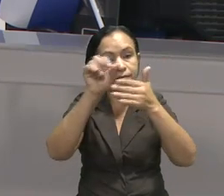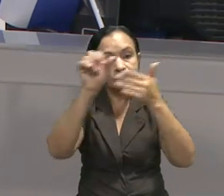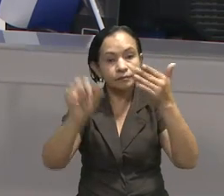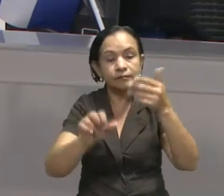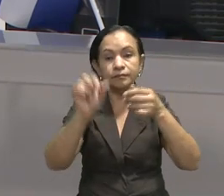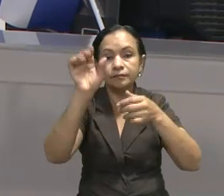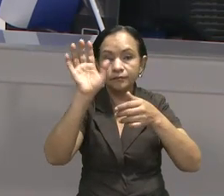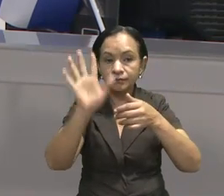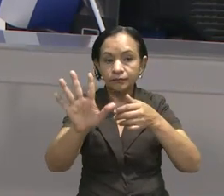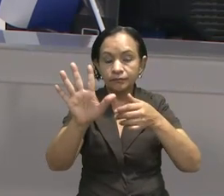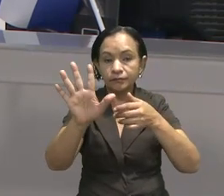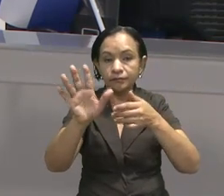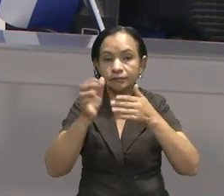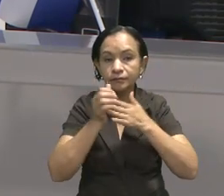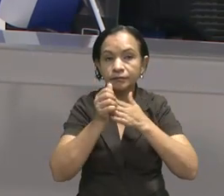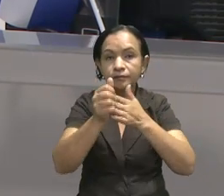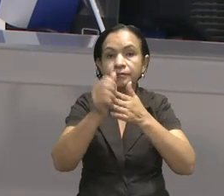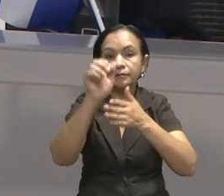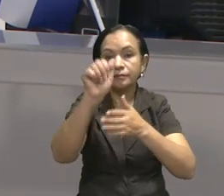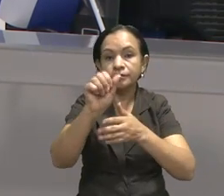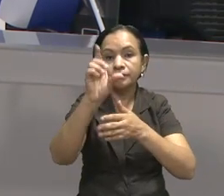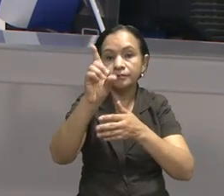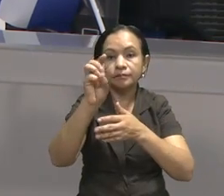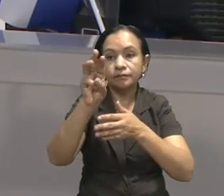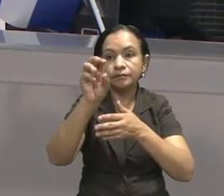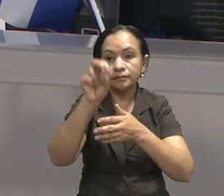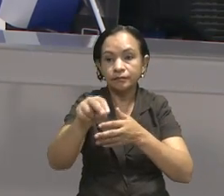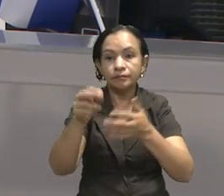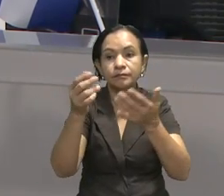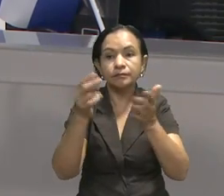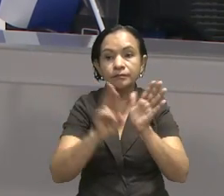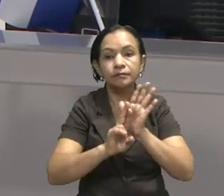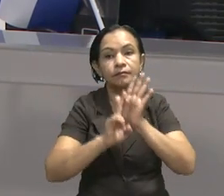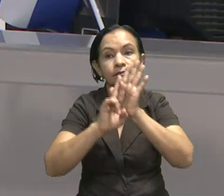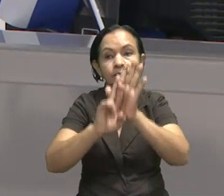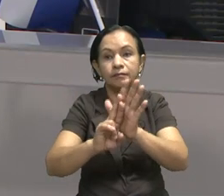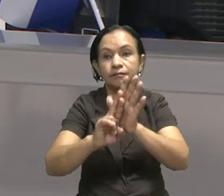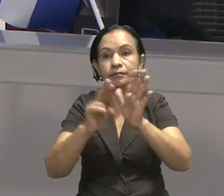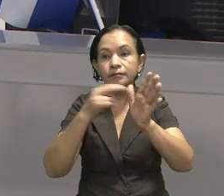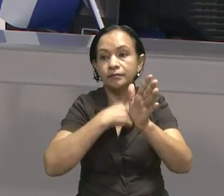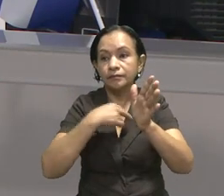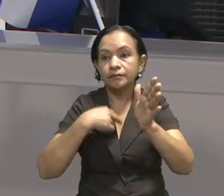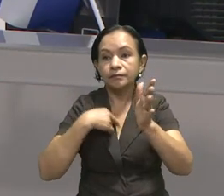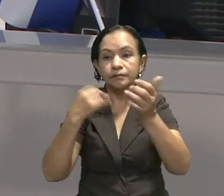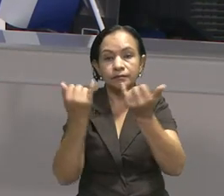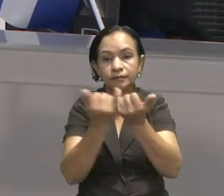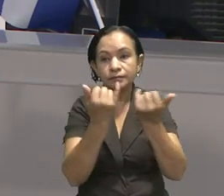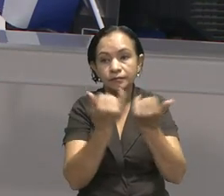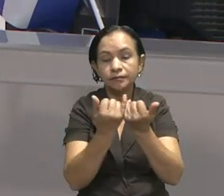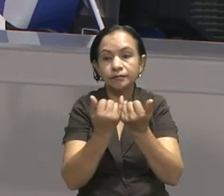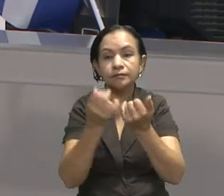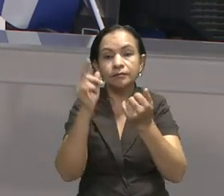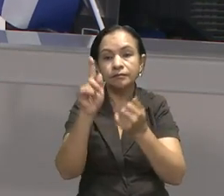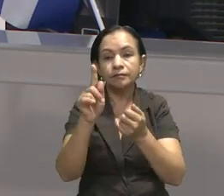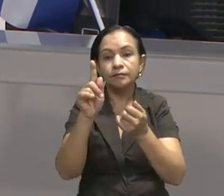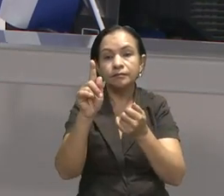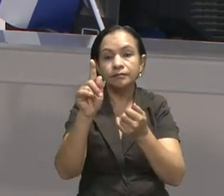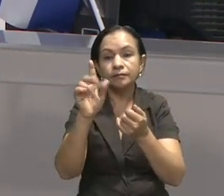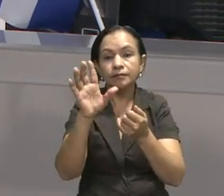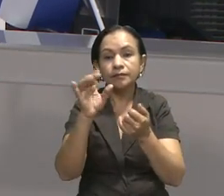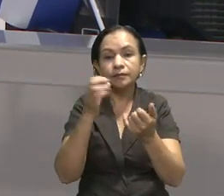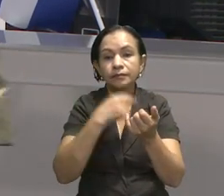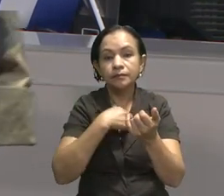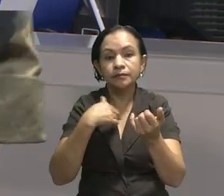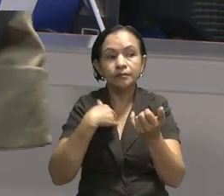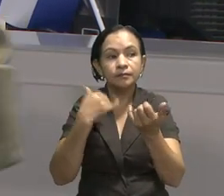5. Dirección y administración. La representación, dirección y administración de Telcor estará a